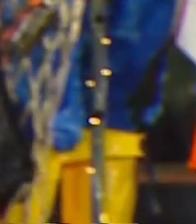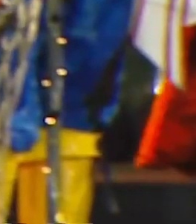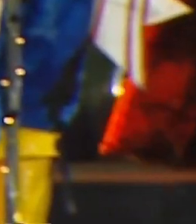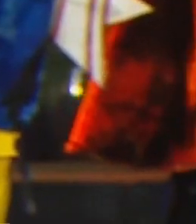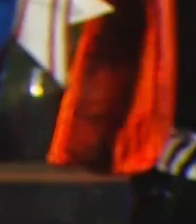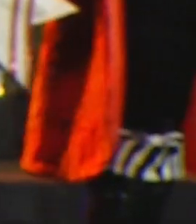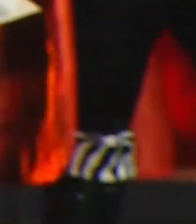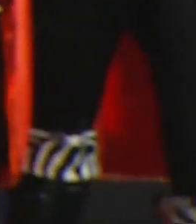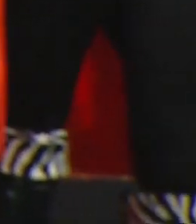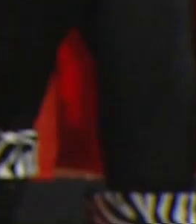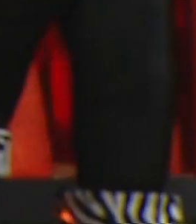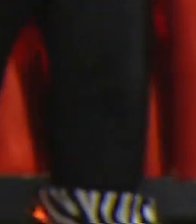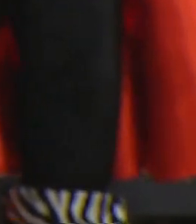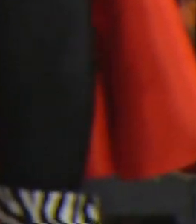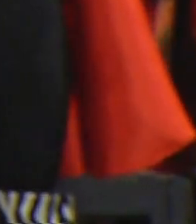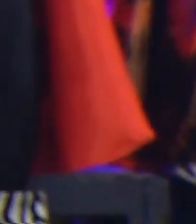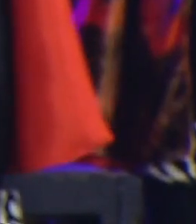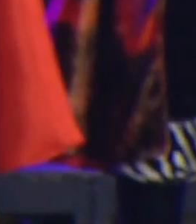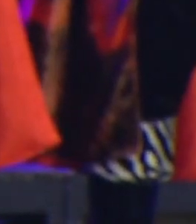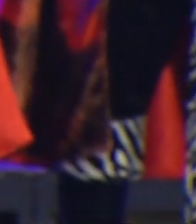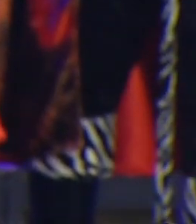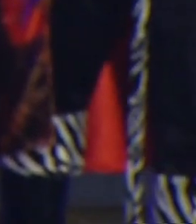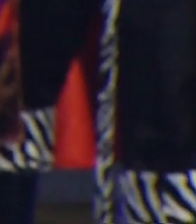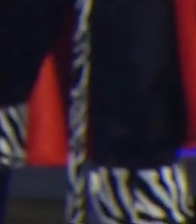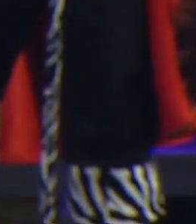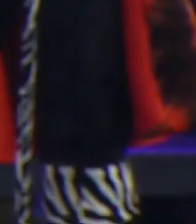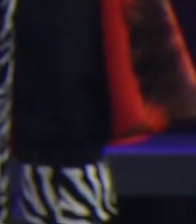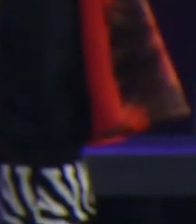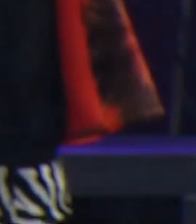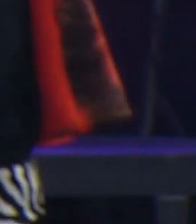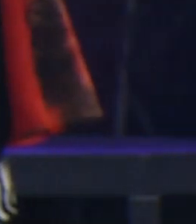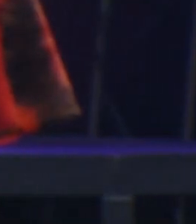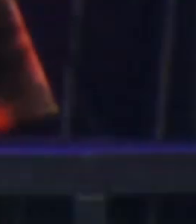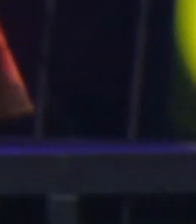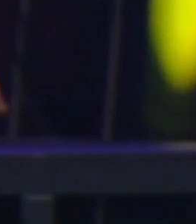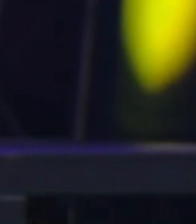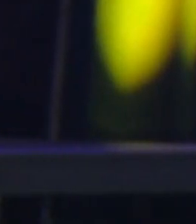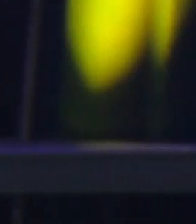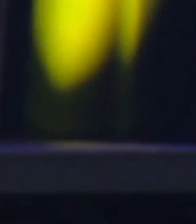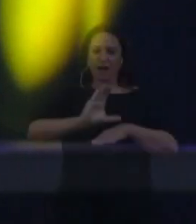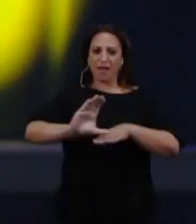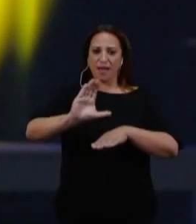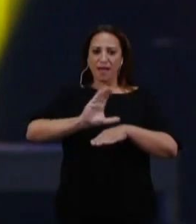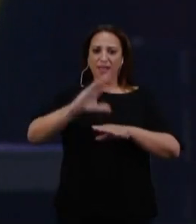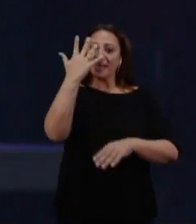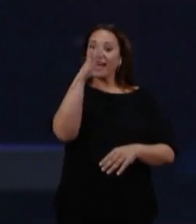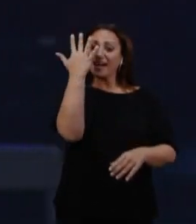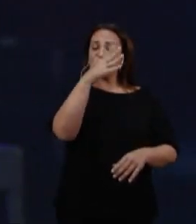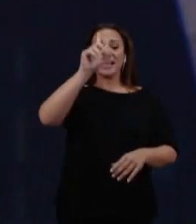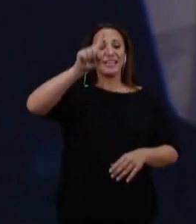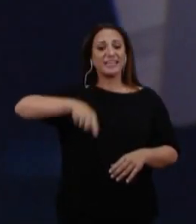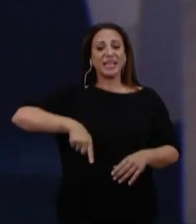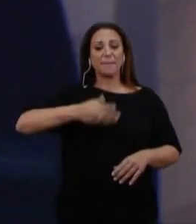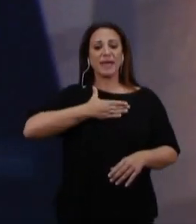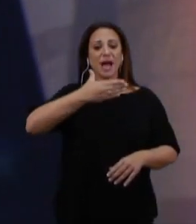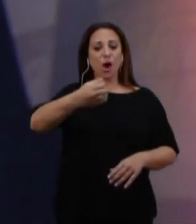la presencia, por favor, si son tan amables, de Inmaculada Medina, concejal de Carnaval, y también de don Augusto